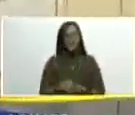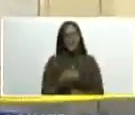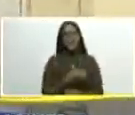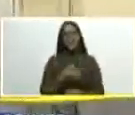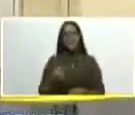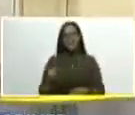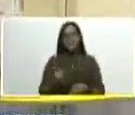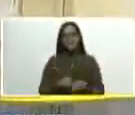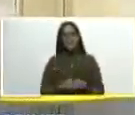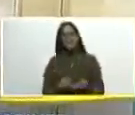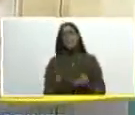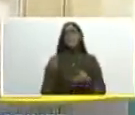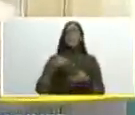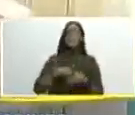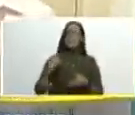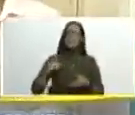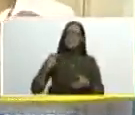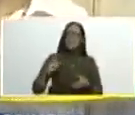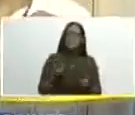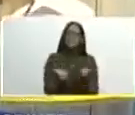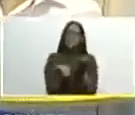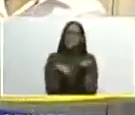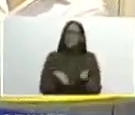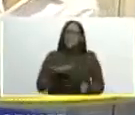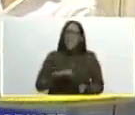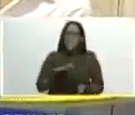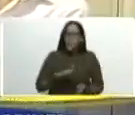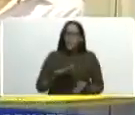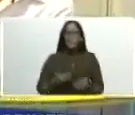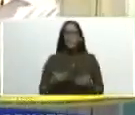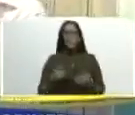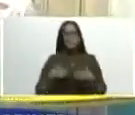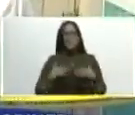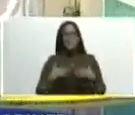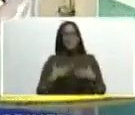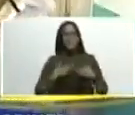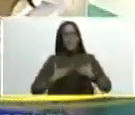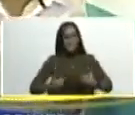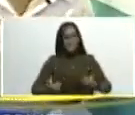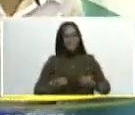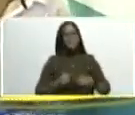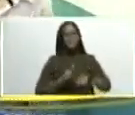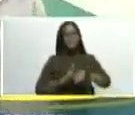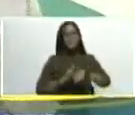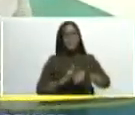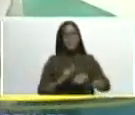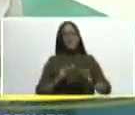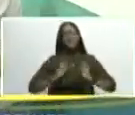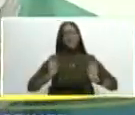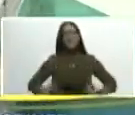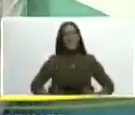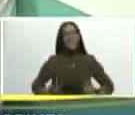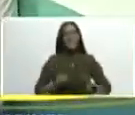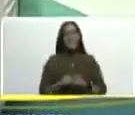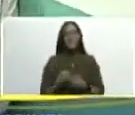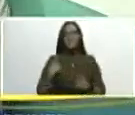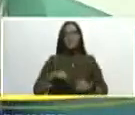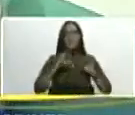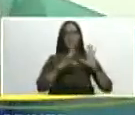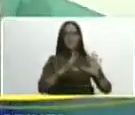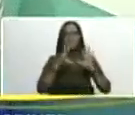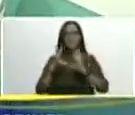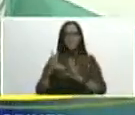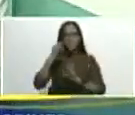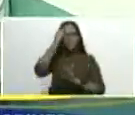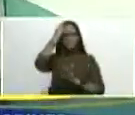Correcto. Adicionalmente, bueno, tenemos servicios importantes de medicina física y rehabilitación. Contamos con 88